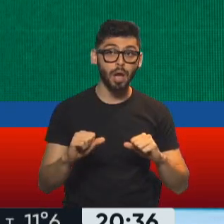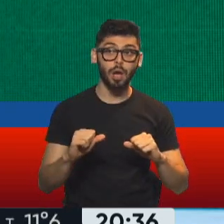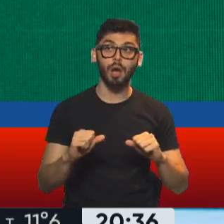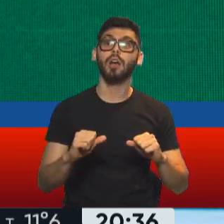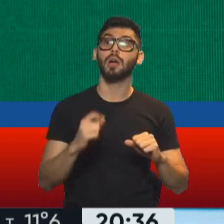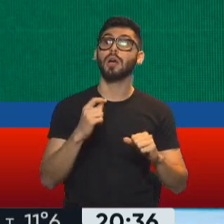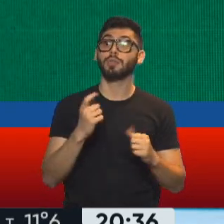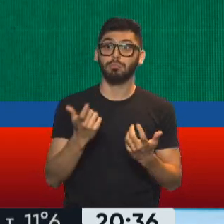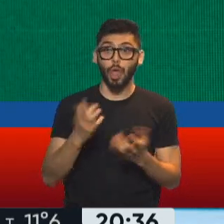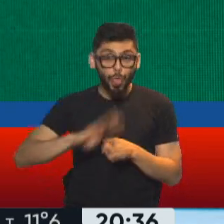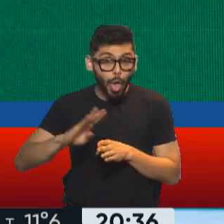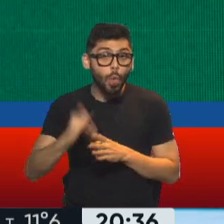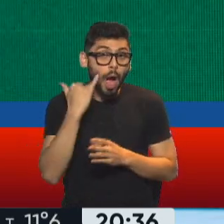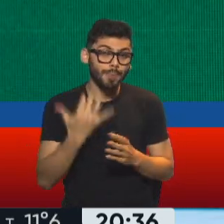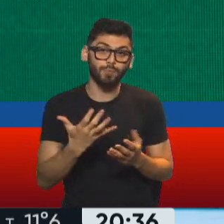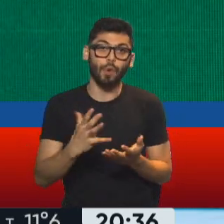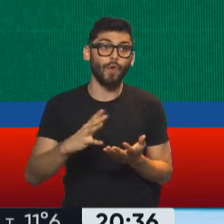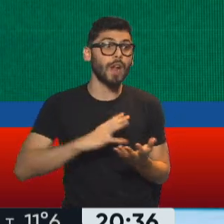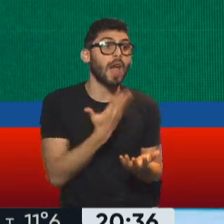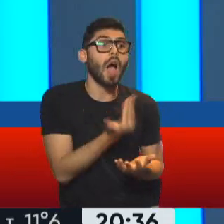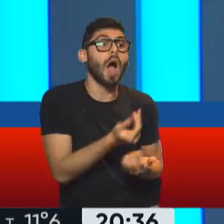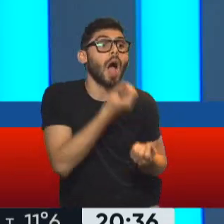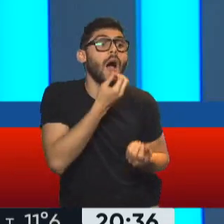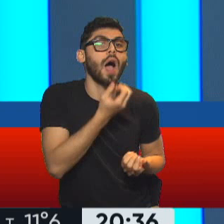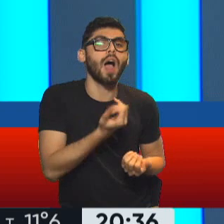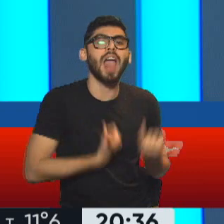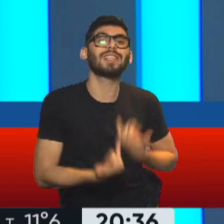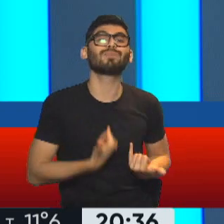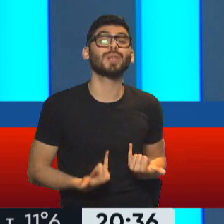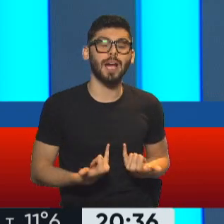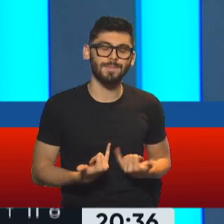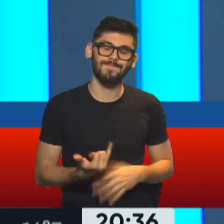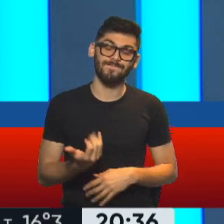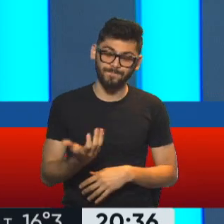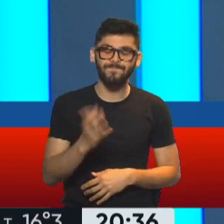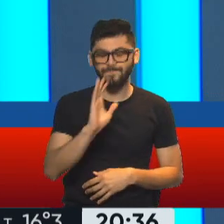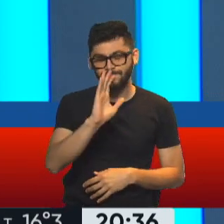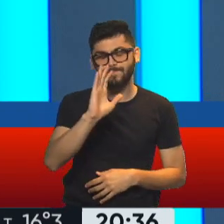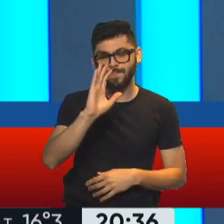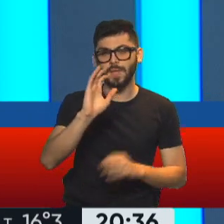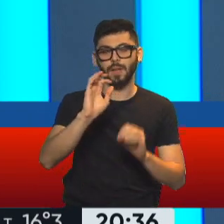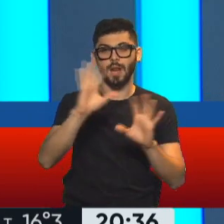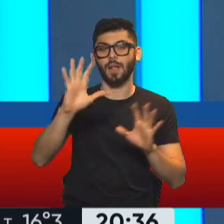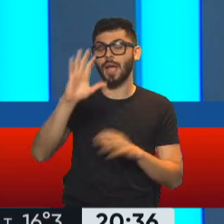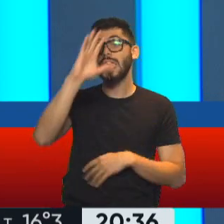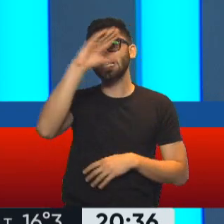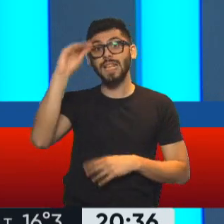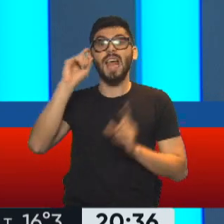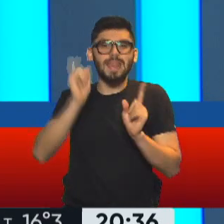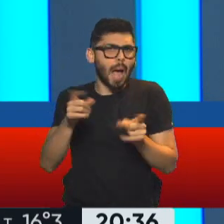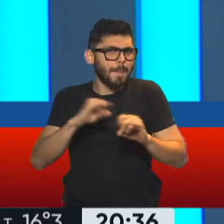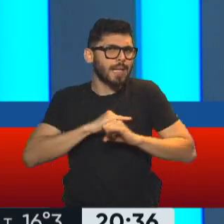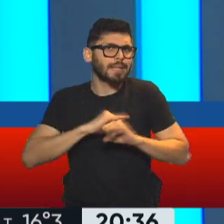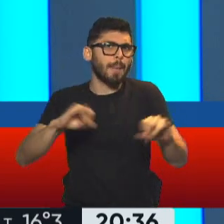verdad, tiene que explicar muchas cosas que hasta aquí no fueron explicadas. Digamos, aclaremos una cosa, Cristina también está en campaña, digamos, ahora